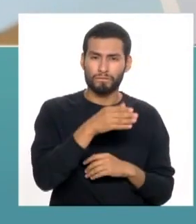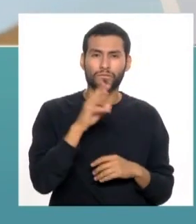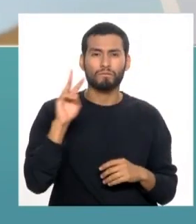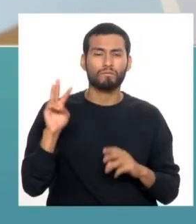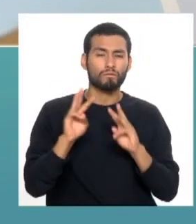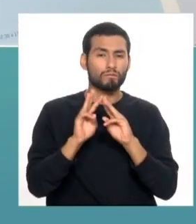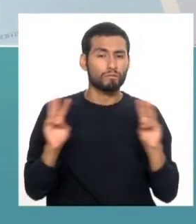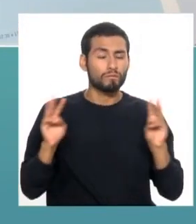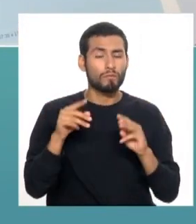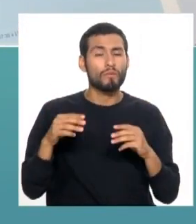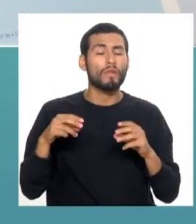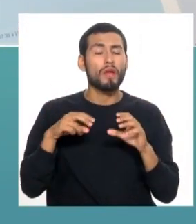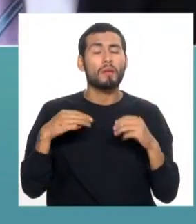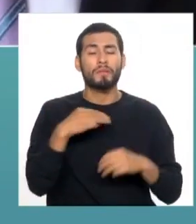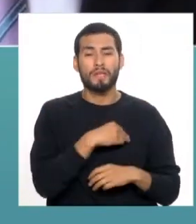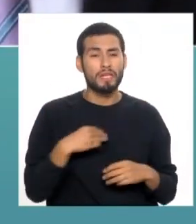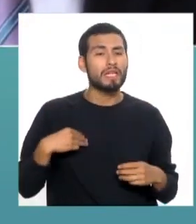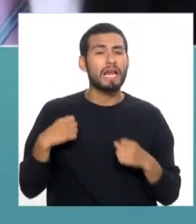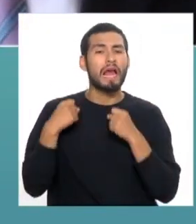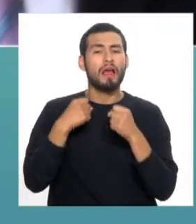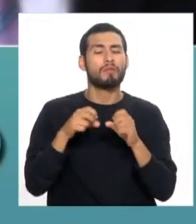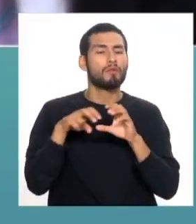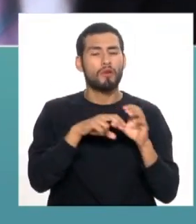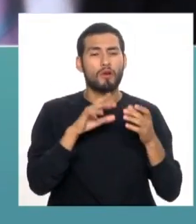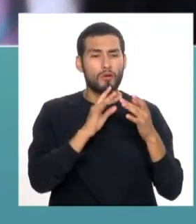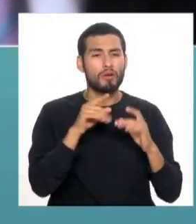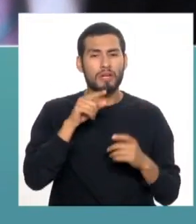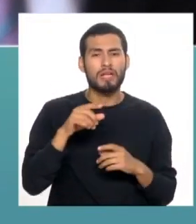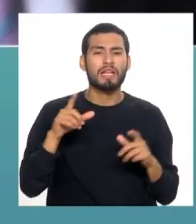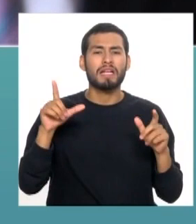web del Ministerio de Transportes y Comunicaciones,